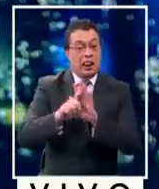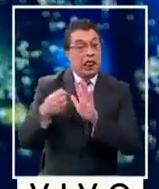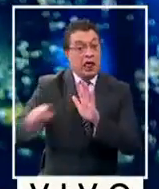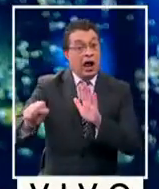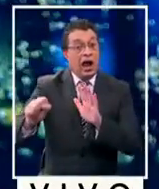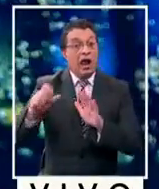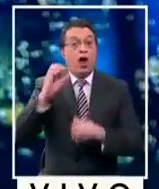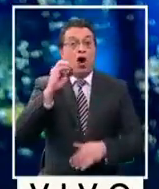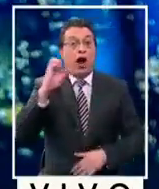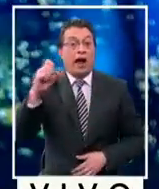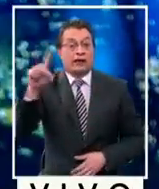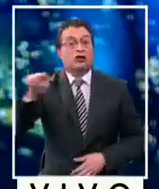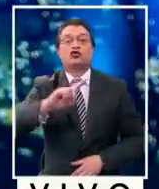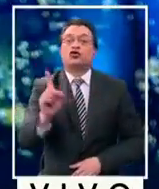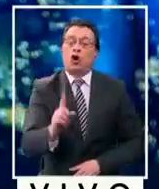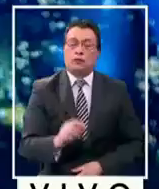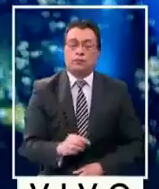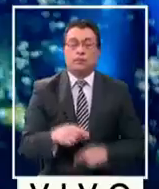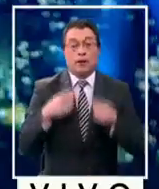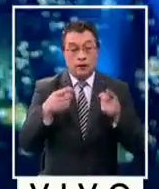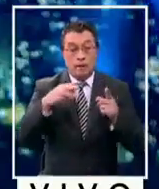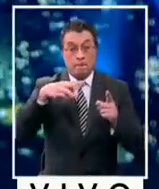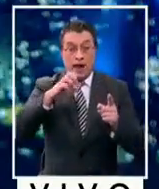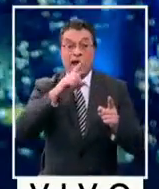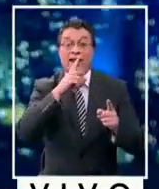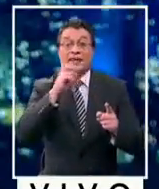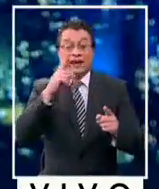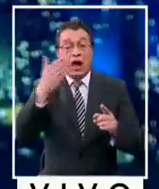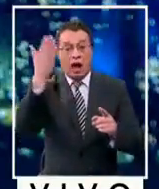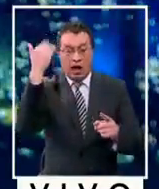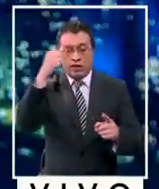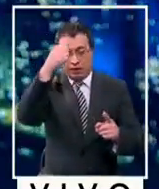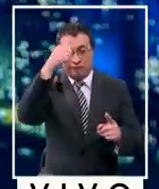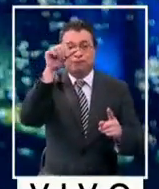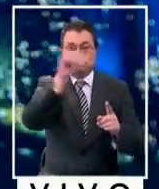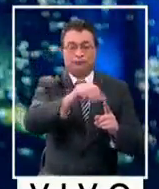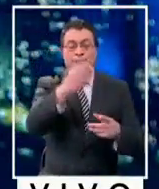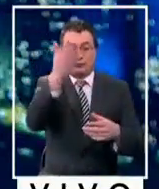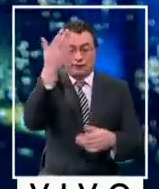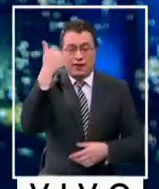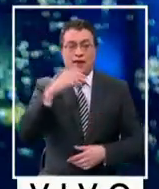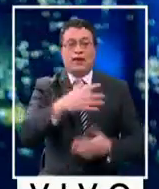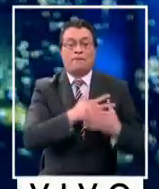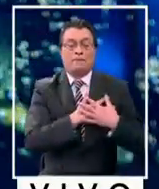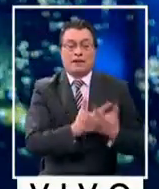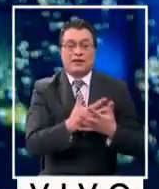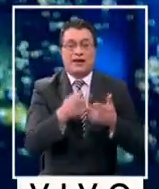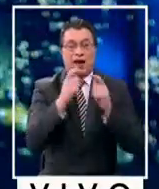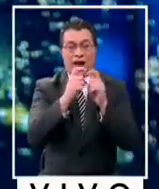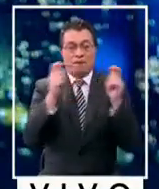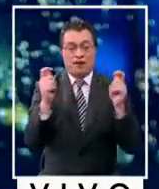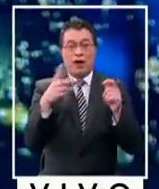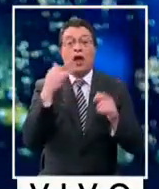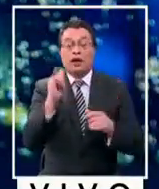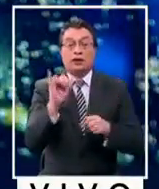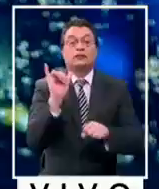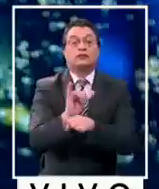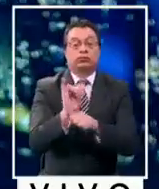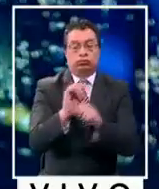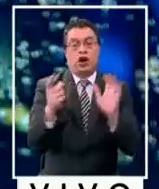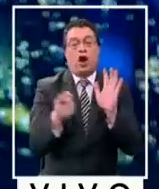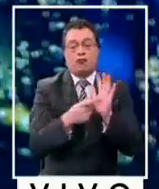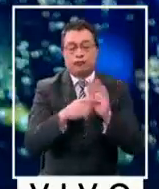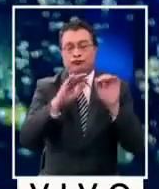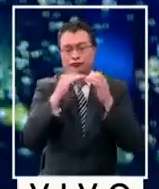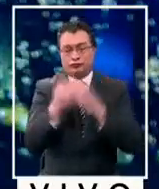caso CQM, Martelli fue condenado por la precampaña de Bachelet y Clara Benzán por delito tributario en el marco de la campaña de